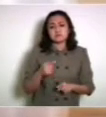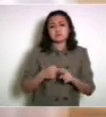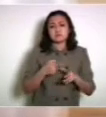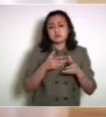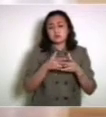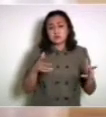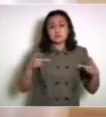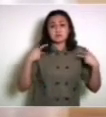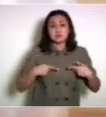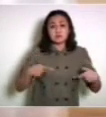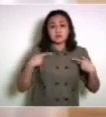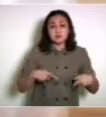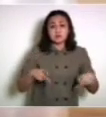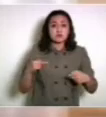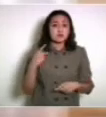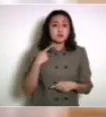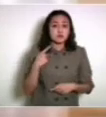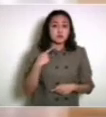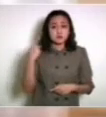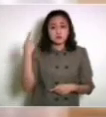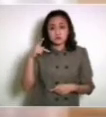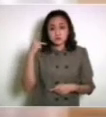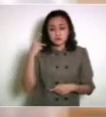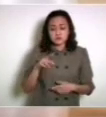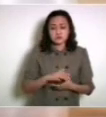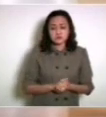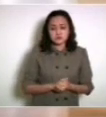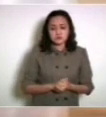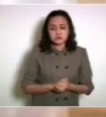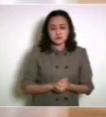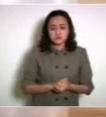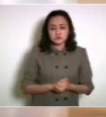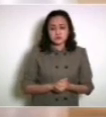de grandes personajes de la política poblana, que tú sabes a quién me refiero.